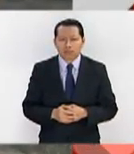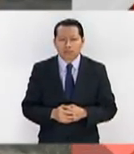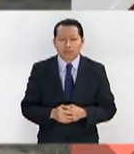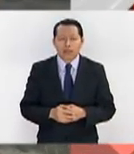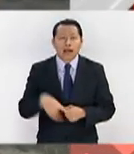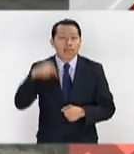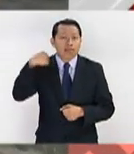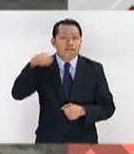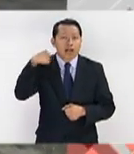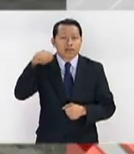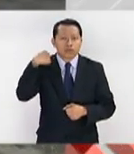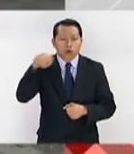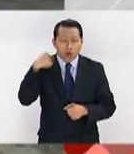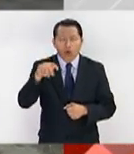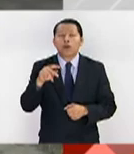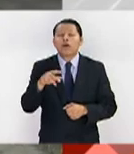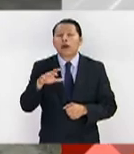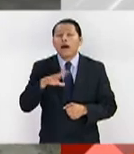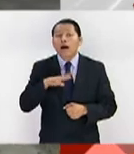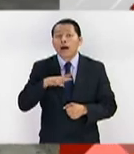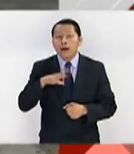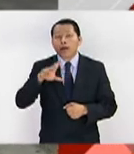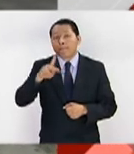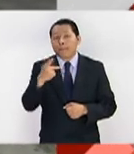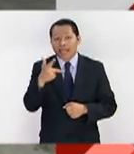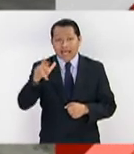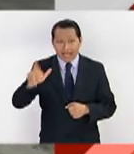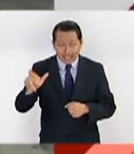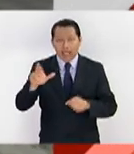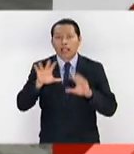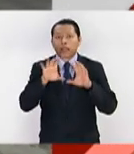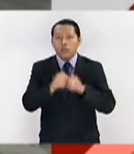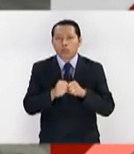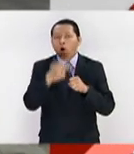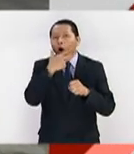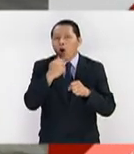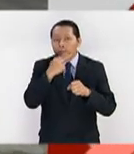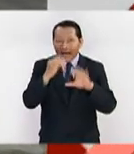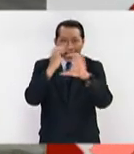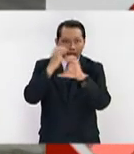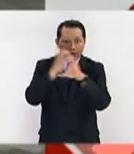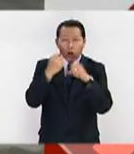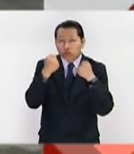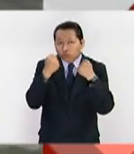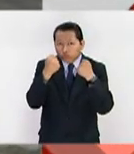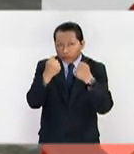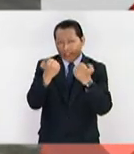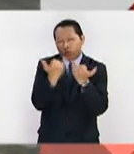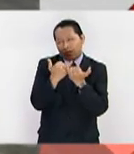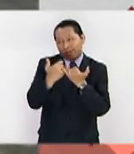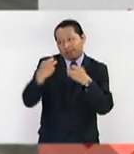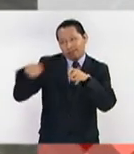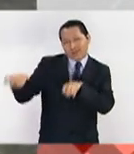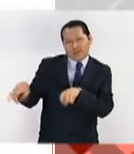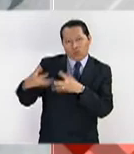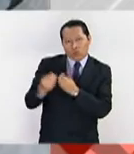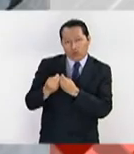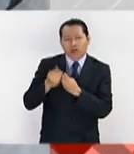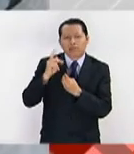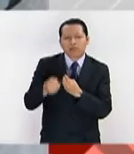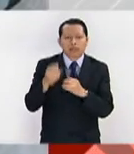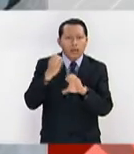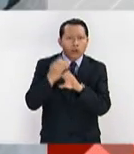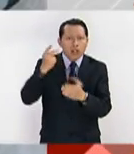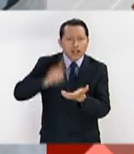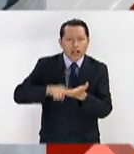En Tabasco, la Procuraduría General de la República detuvo al chofer de un camión y a su acompañante por trasladar en un